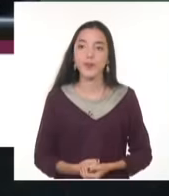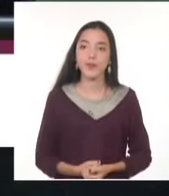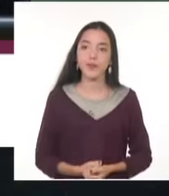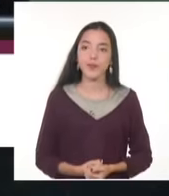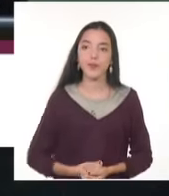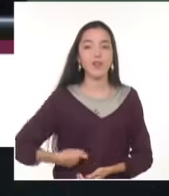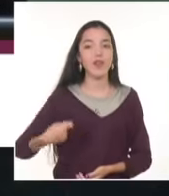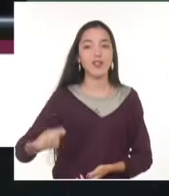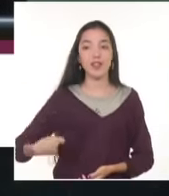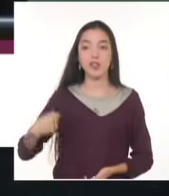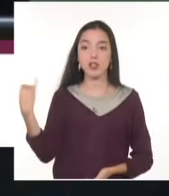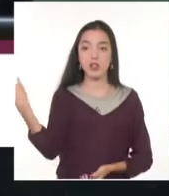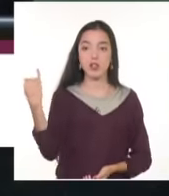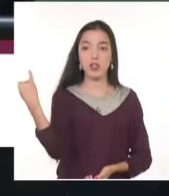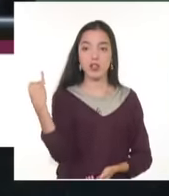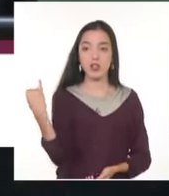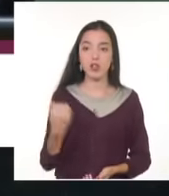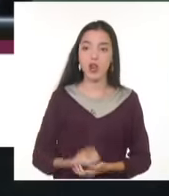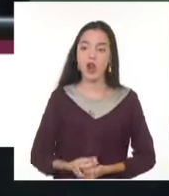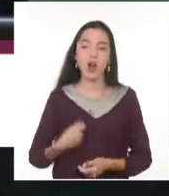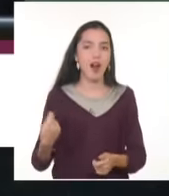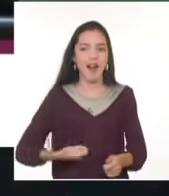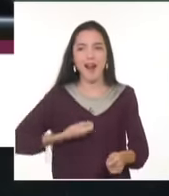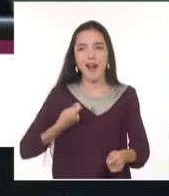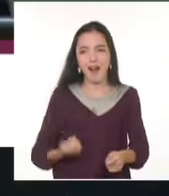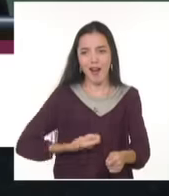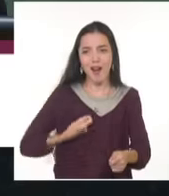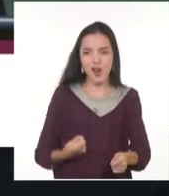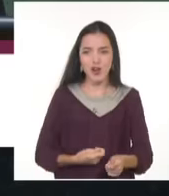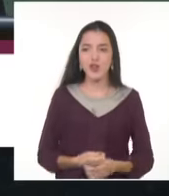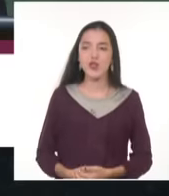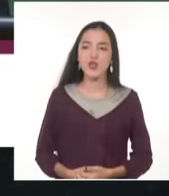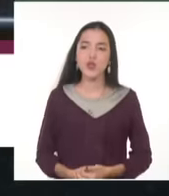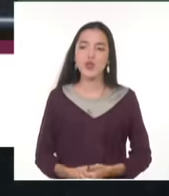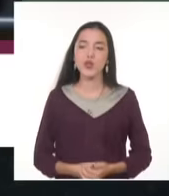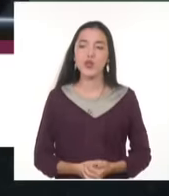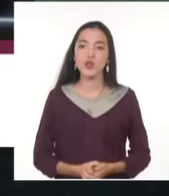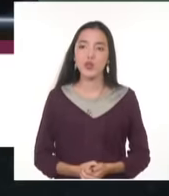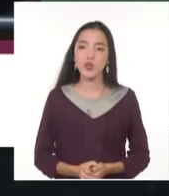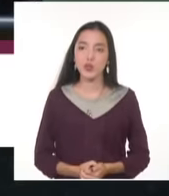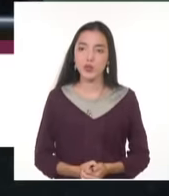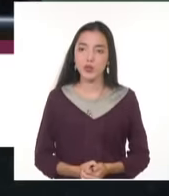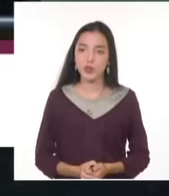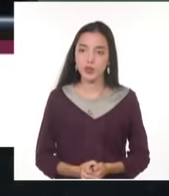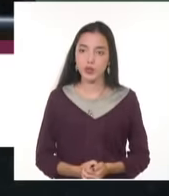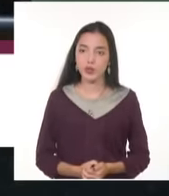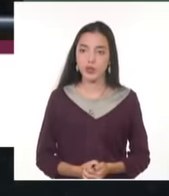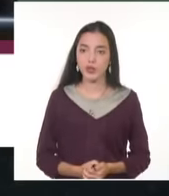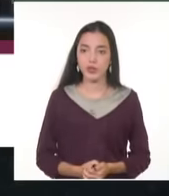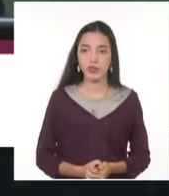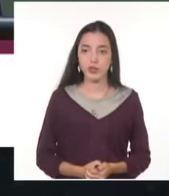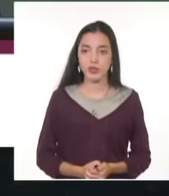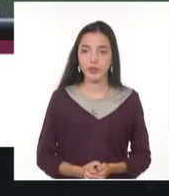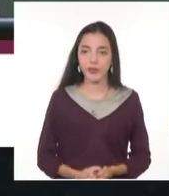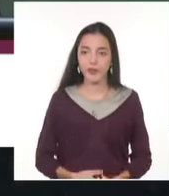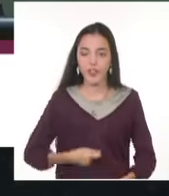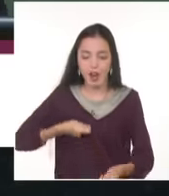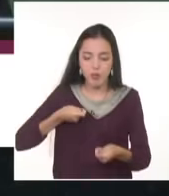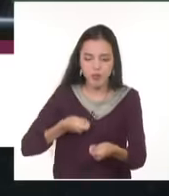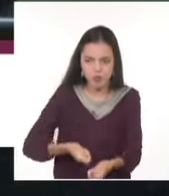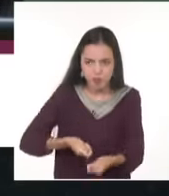las agresiones, la injerencia en los asuntos internos de los estados y la imposición de